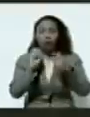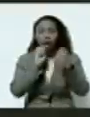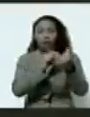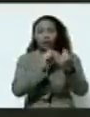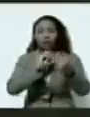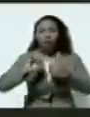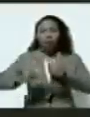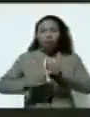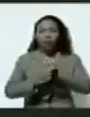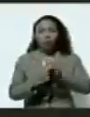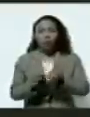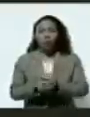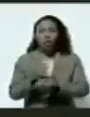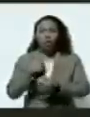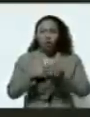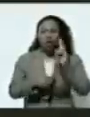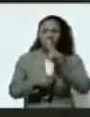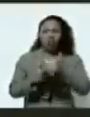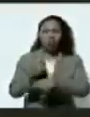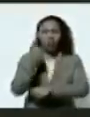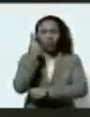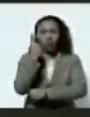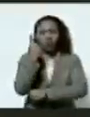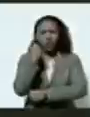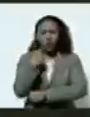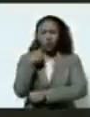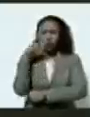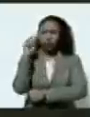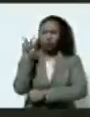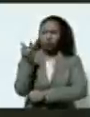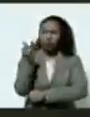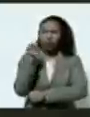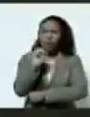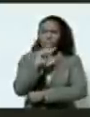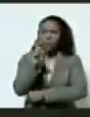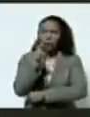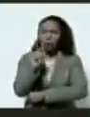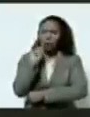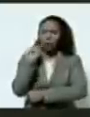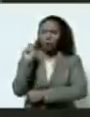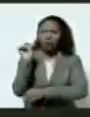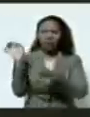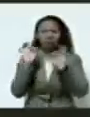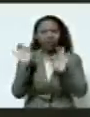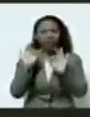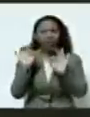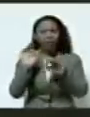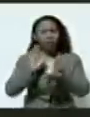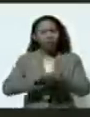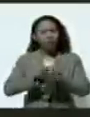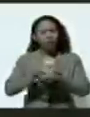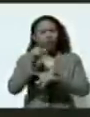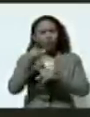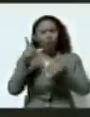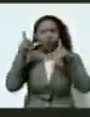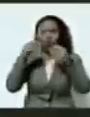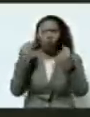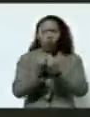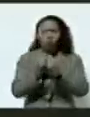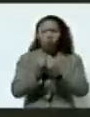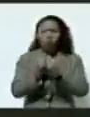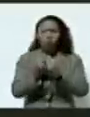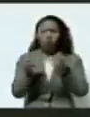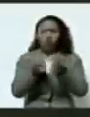Guaidó, y yo no he visto una sola vez que le pregunten, mira, ¿por qué te tomaste una foto con los de los